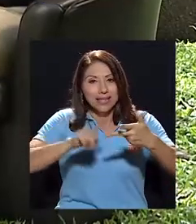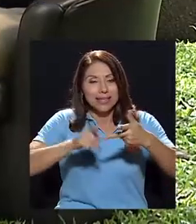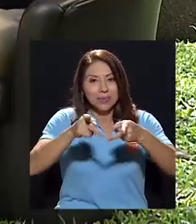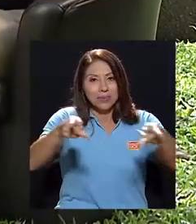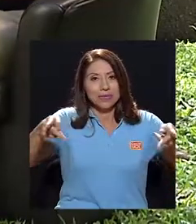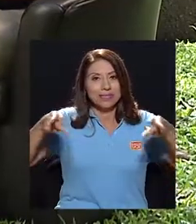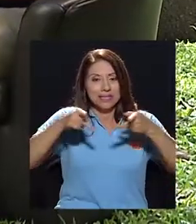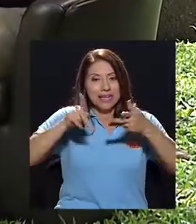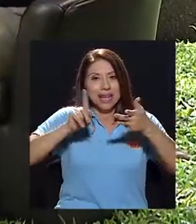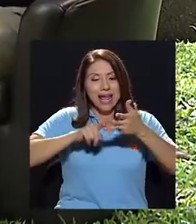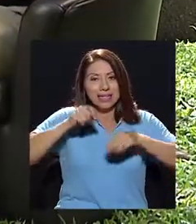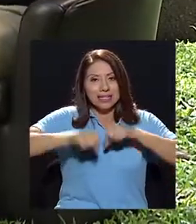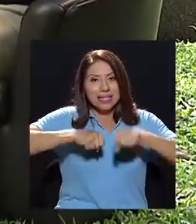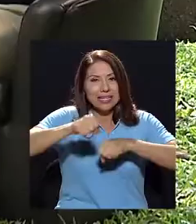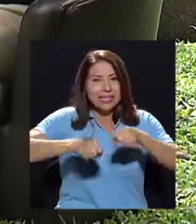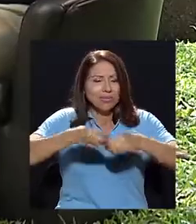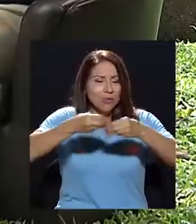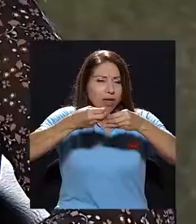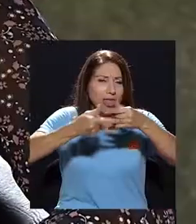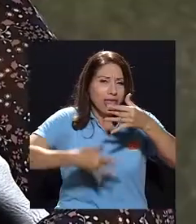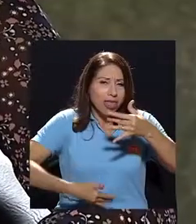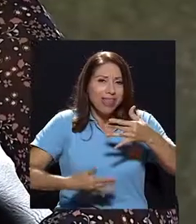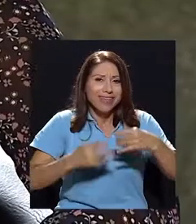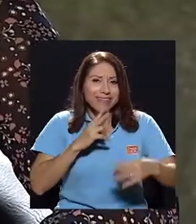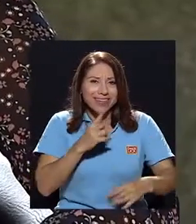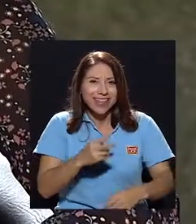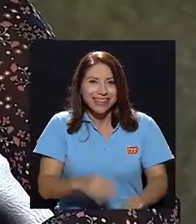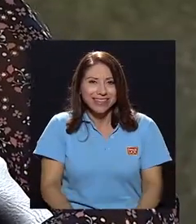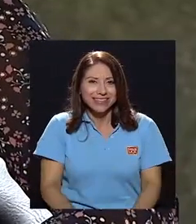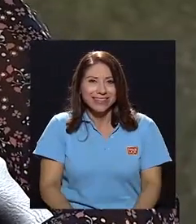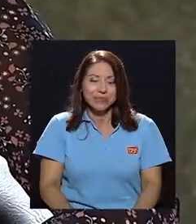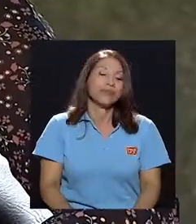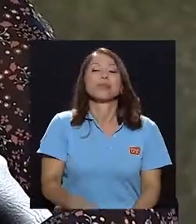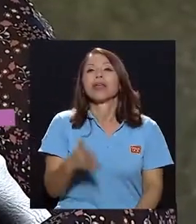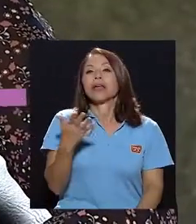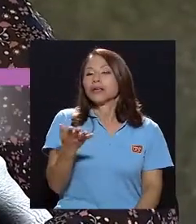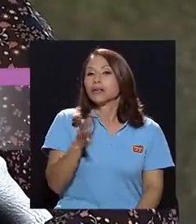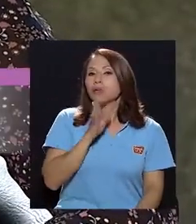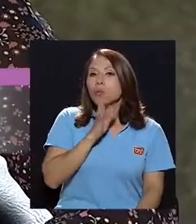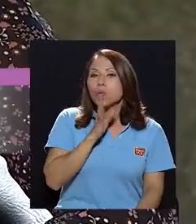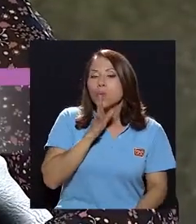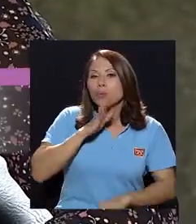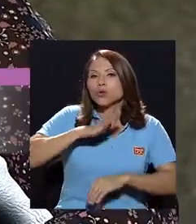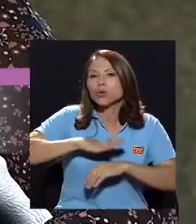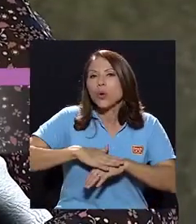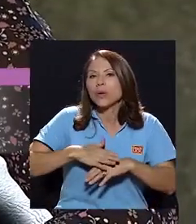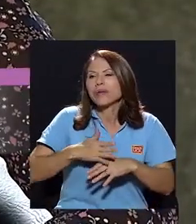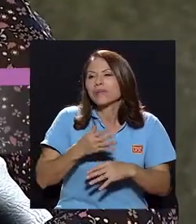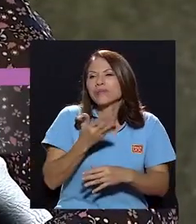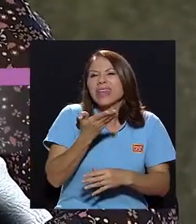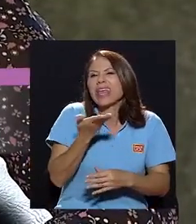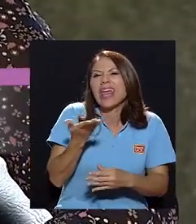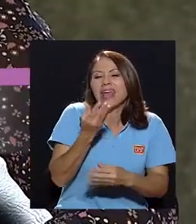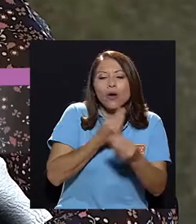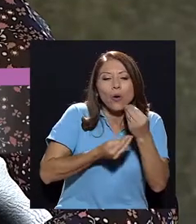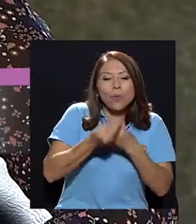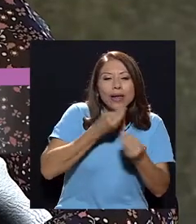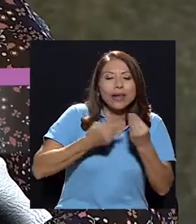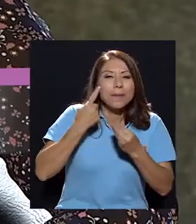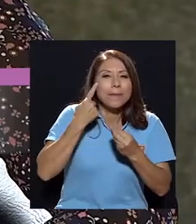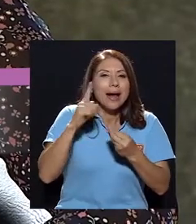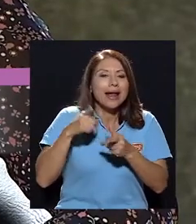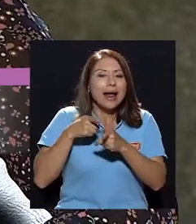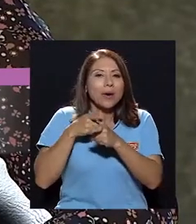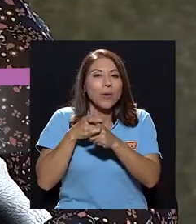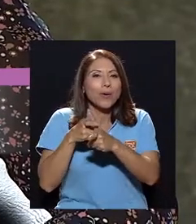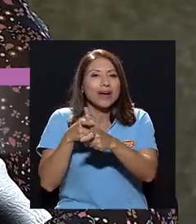podríamos seguir haciendo un montón de cosas, ¿verdad, Mónica? Mónica, conversanos acerca de qué comer para correr,